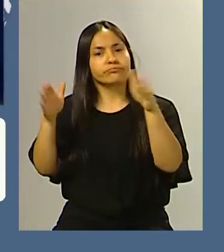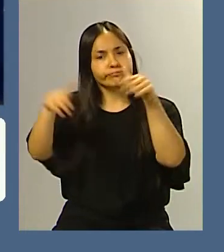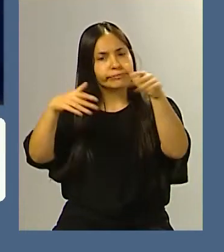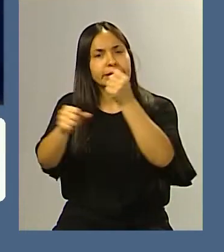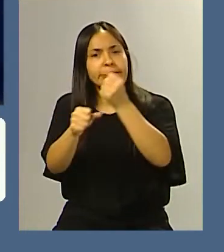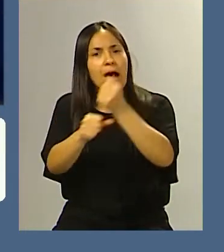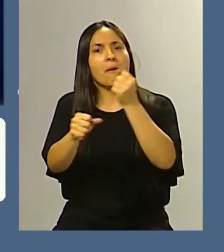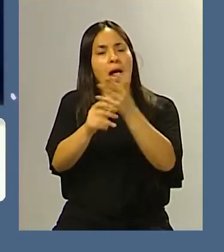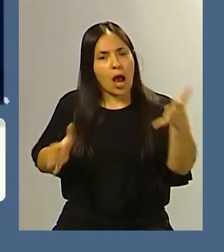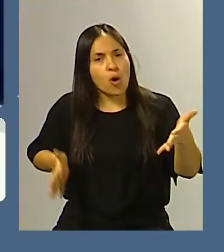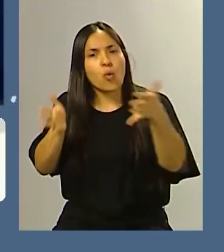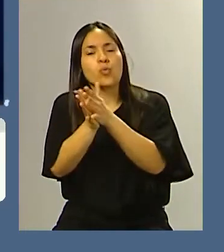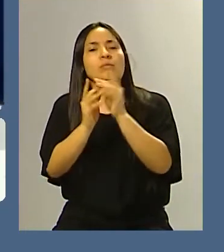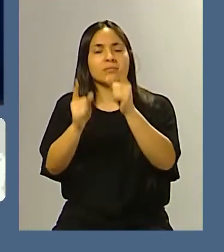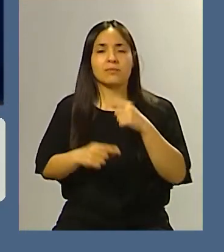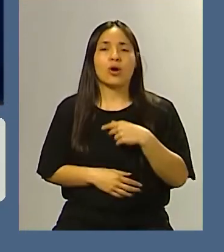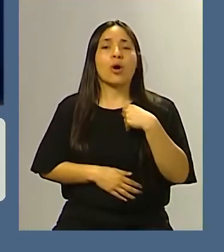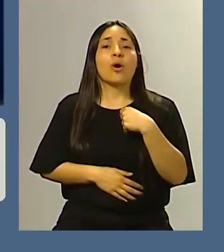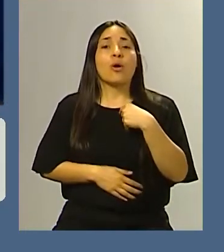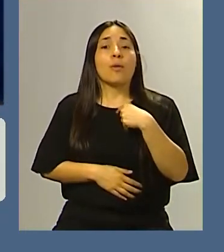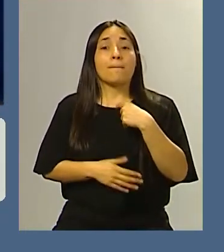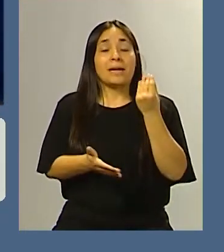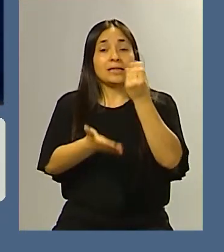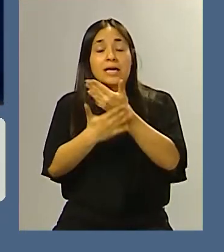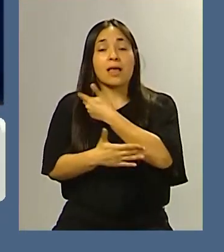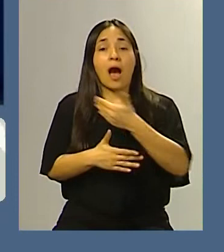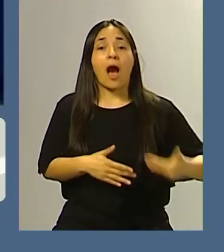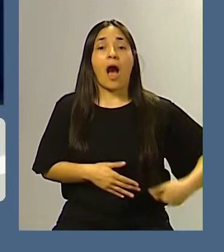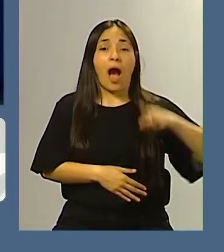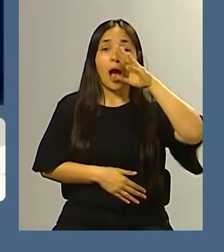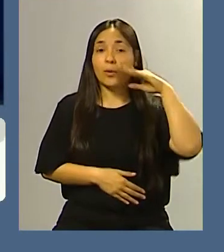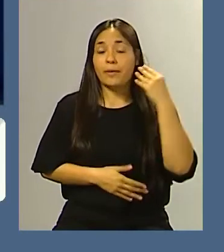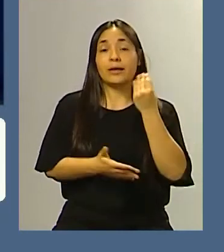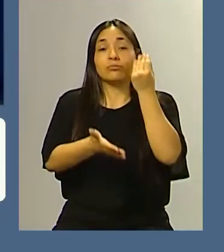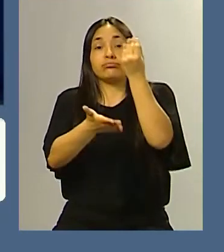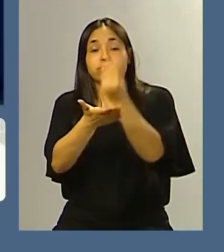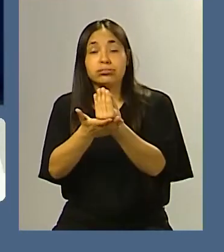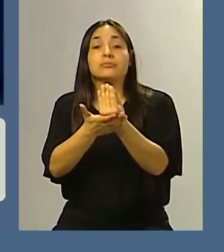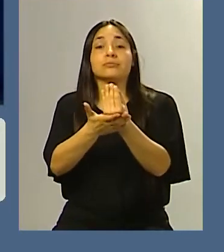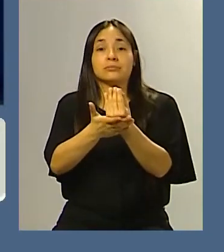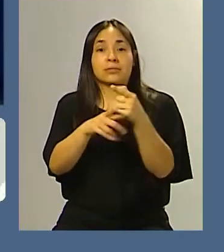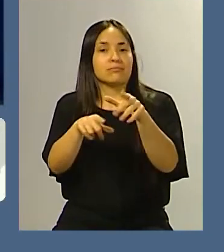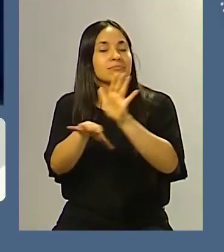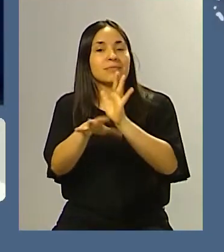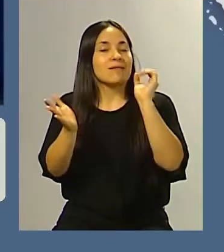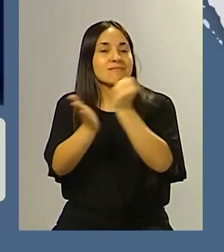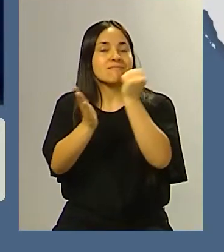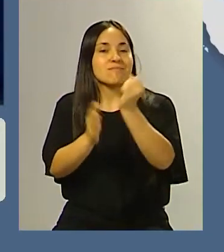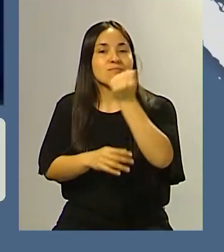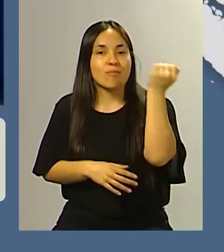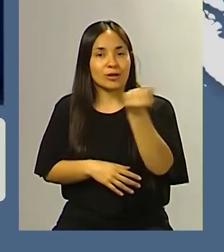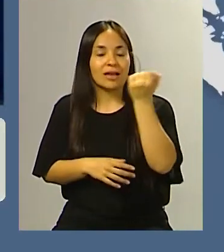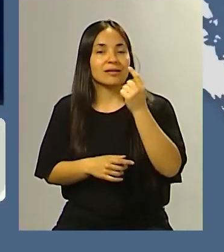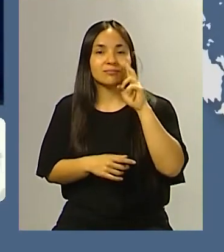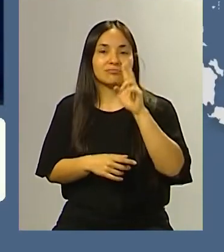declarado. La presencia del presidente Alberto Fernández al primer día siguiente al resultado de las elecciones muy simbólico. Representa que, una